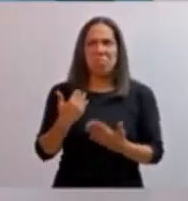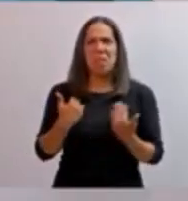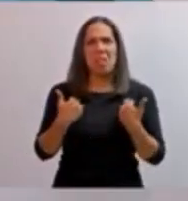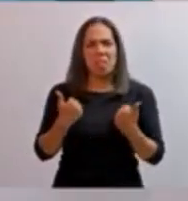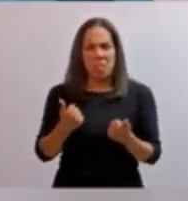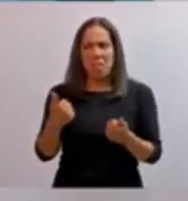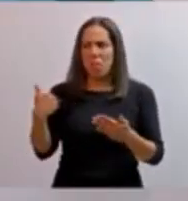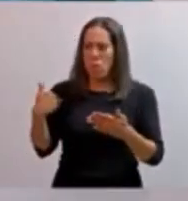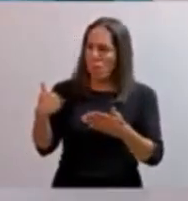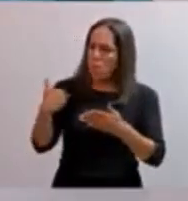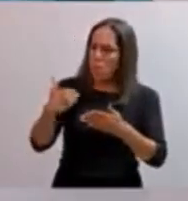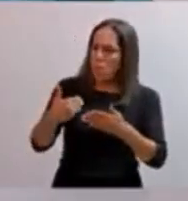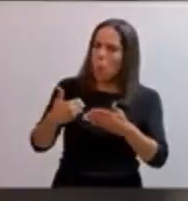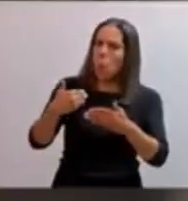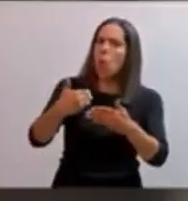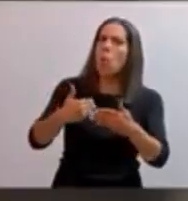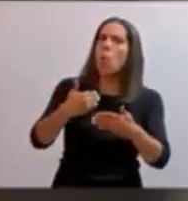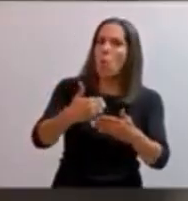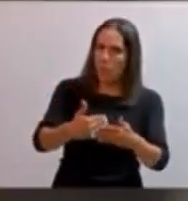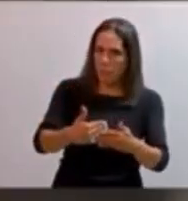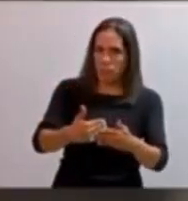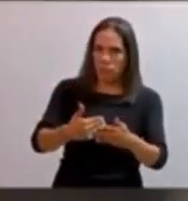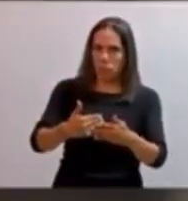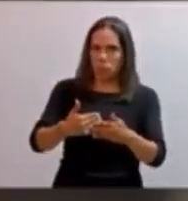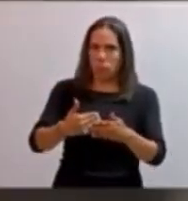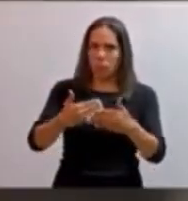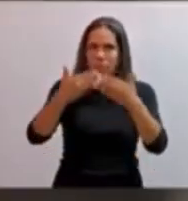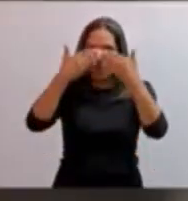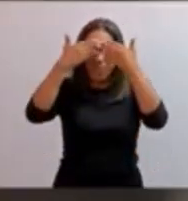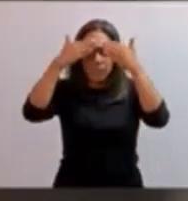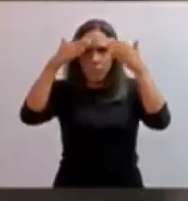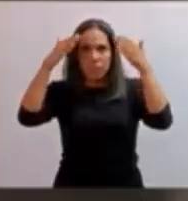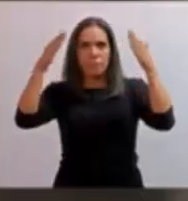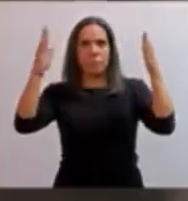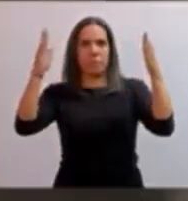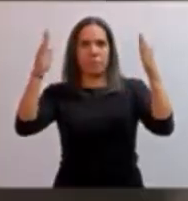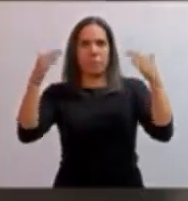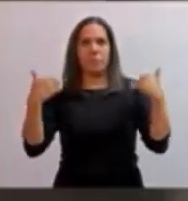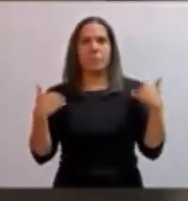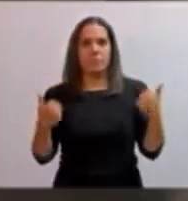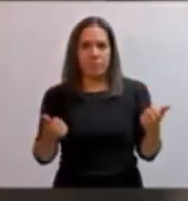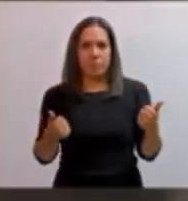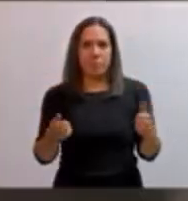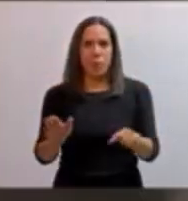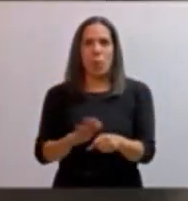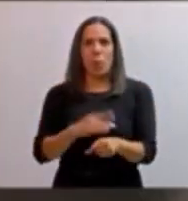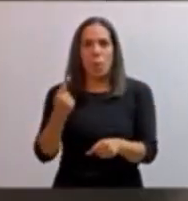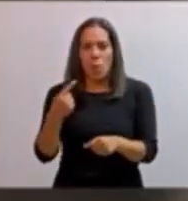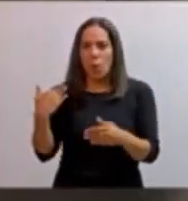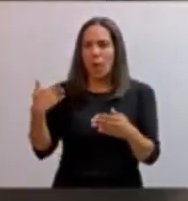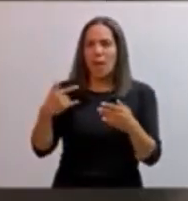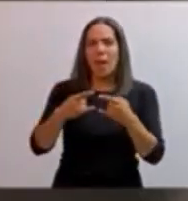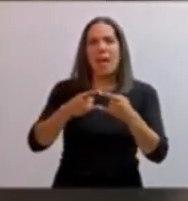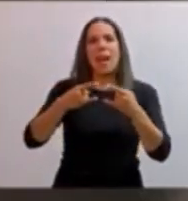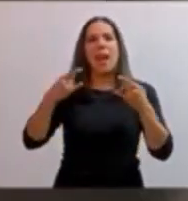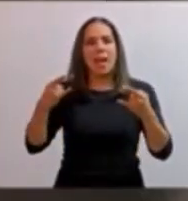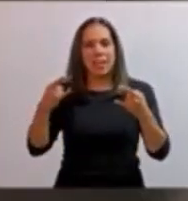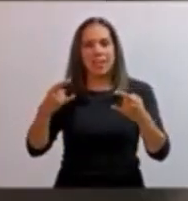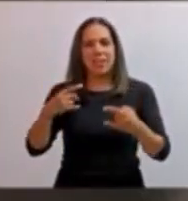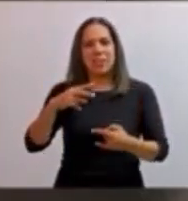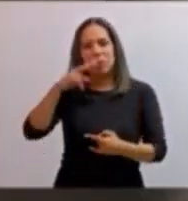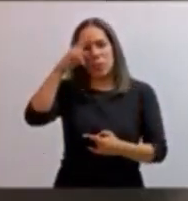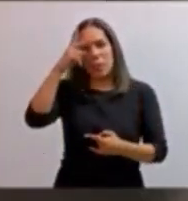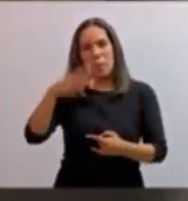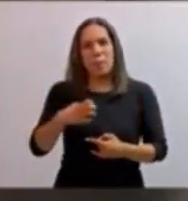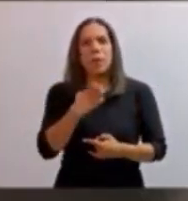en este contexto más amplio de lo histórico, y tienen una particularidad estos saberes, son